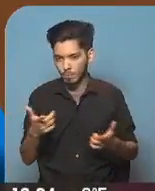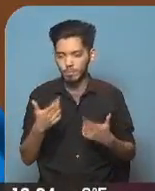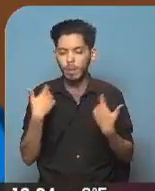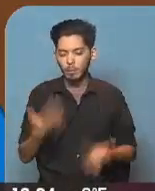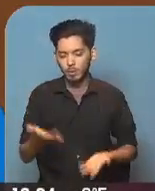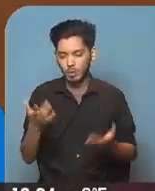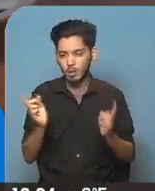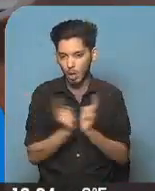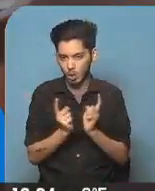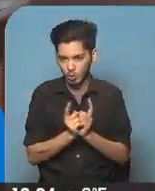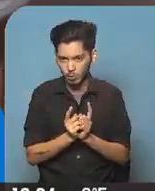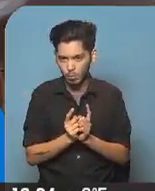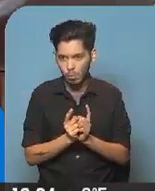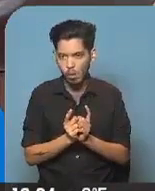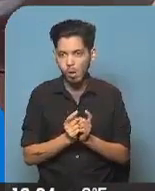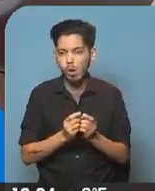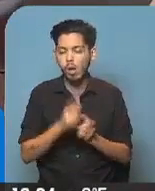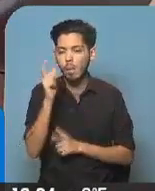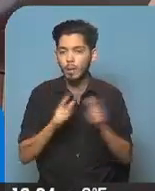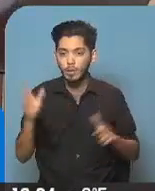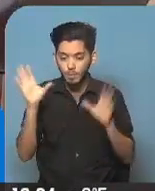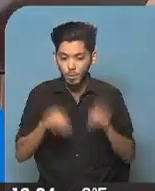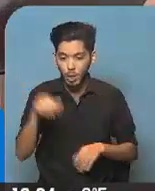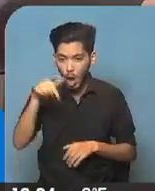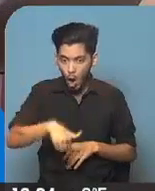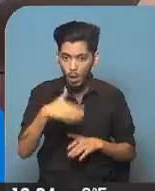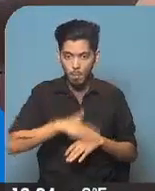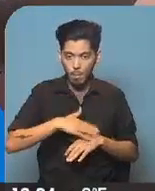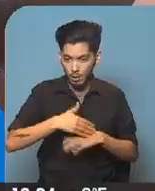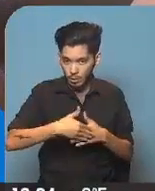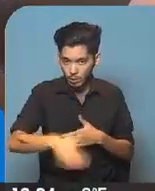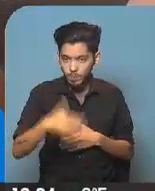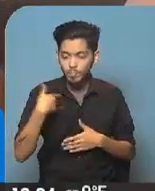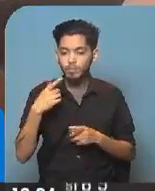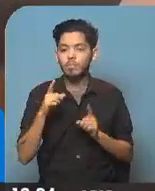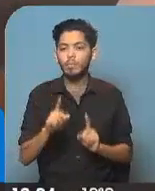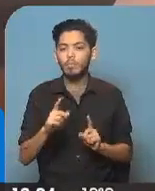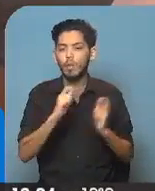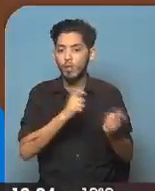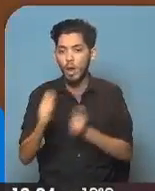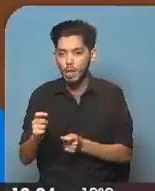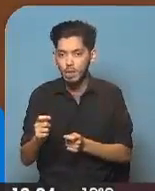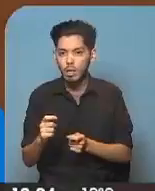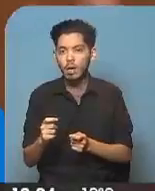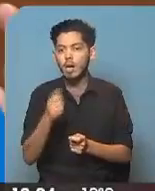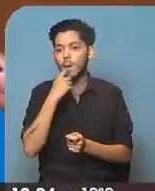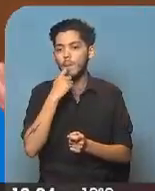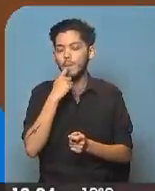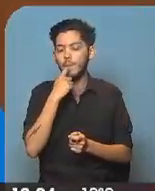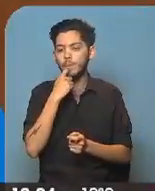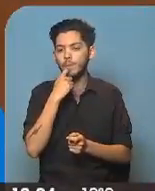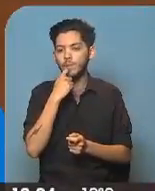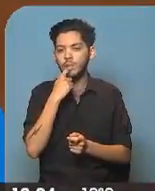aprovecharlo toda persona a partir de este momento es donante así es algo que se expresa lo contrario